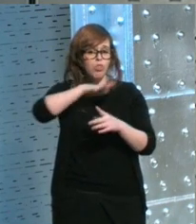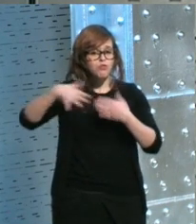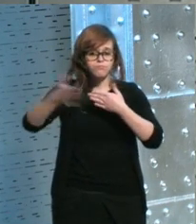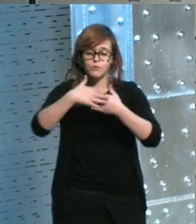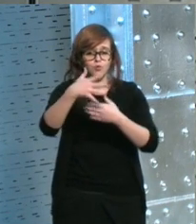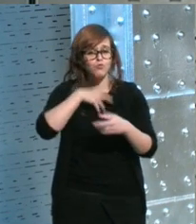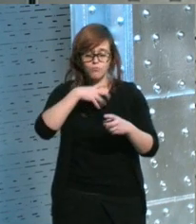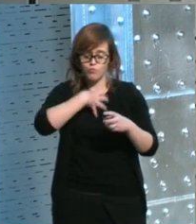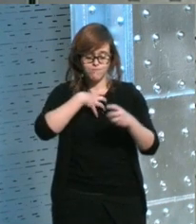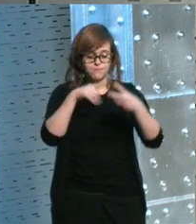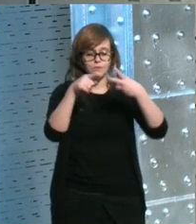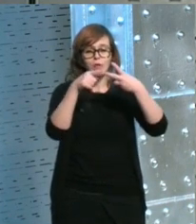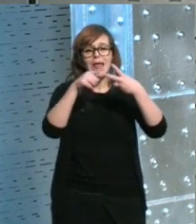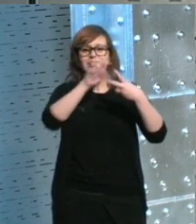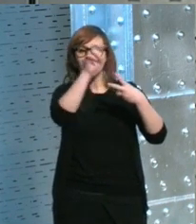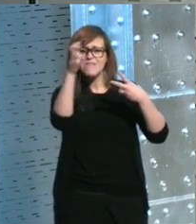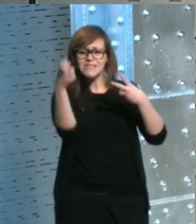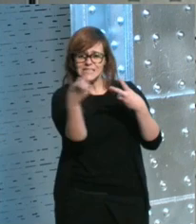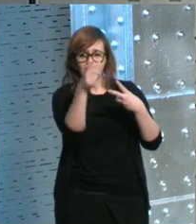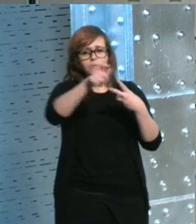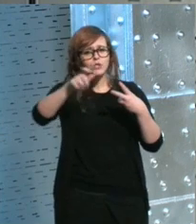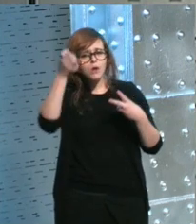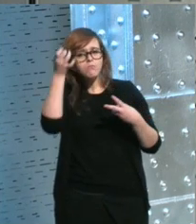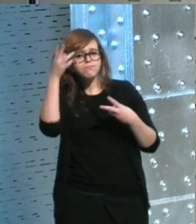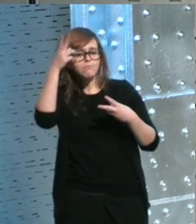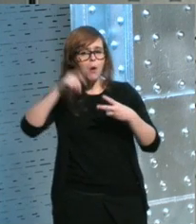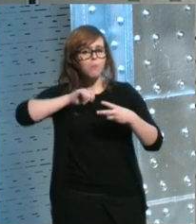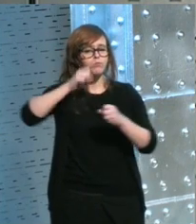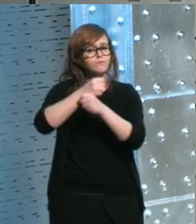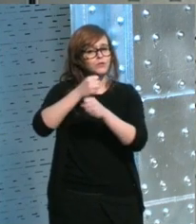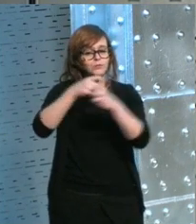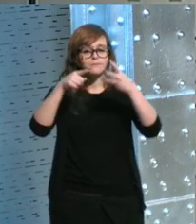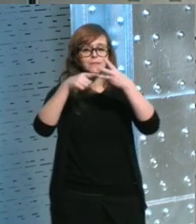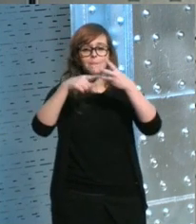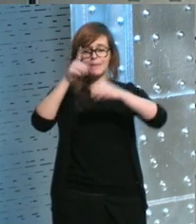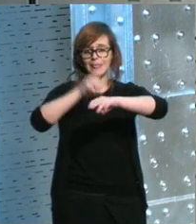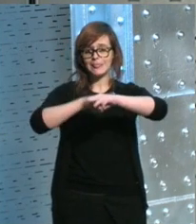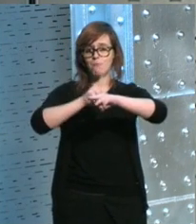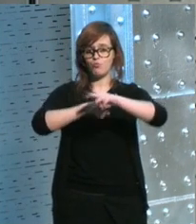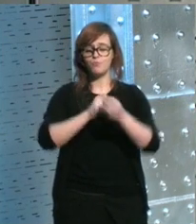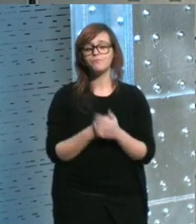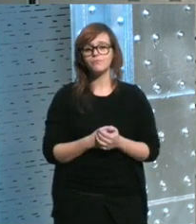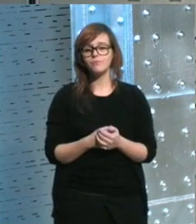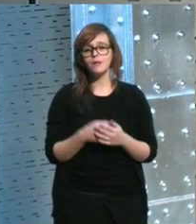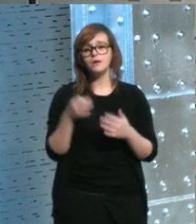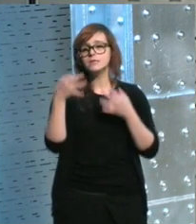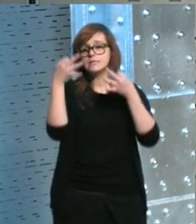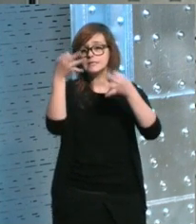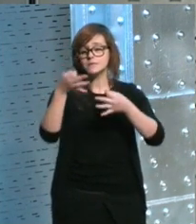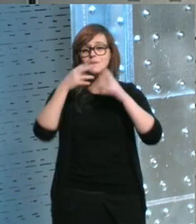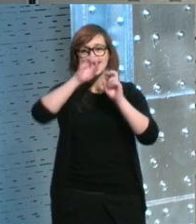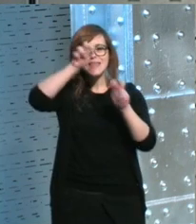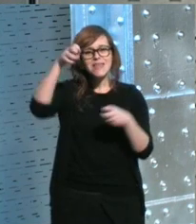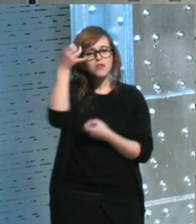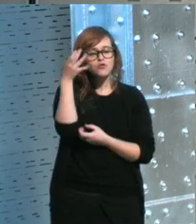la diversidad de gente, de ideas, de profesiones, etcétera, y el tiempo. Siempre demora mucho